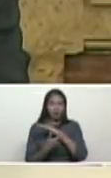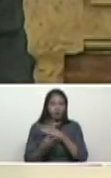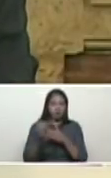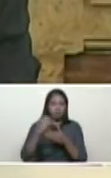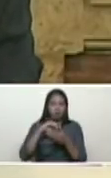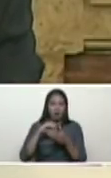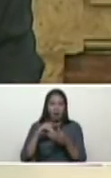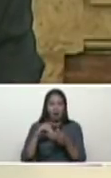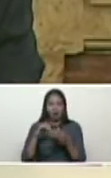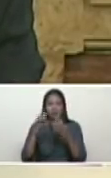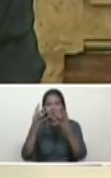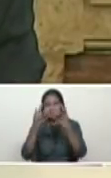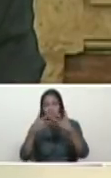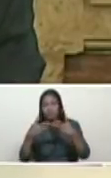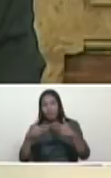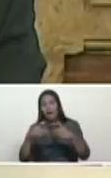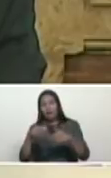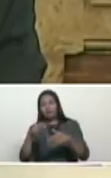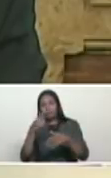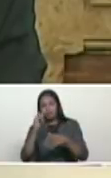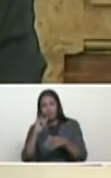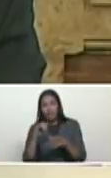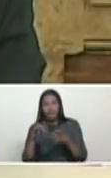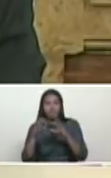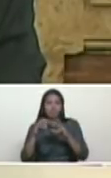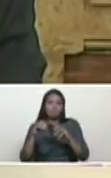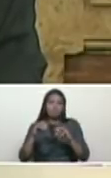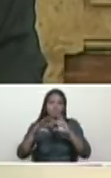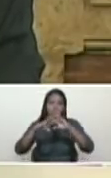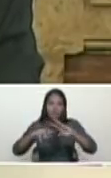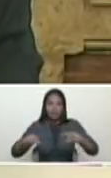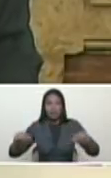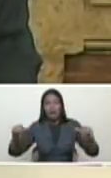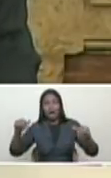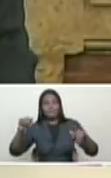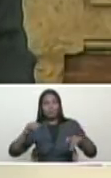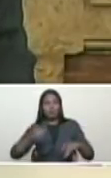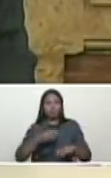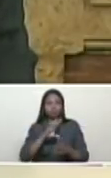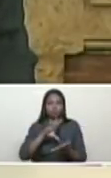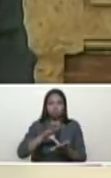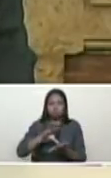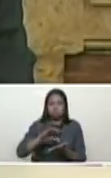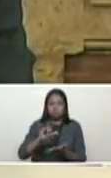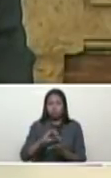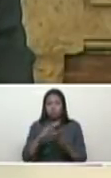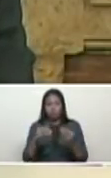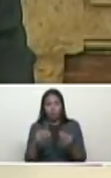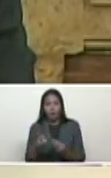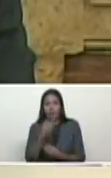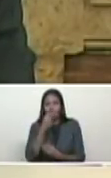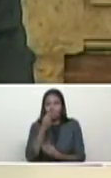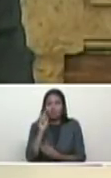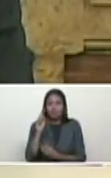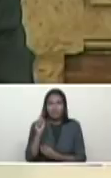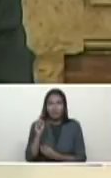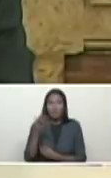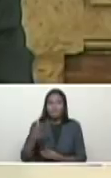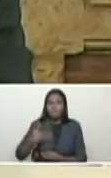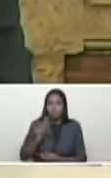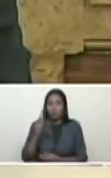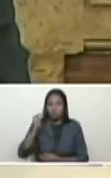industriales del campo de la ciudad producir todas las medicinas en venezuela podemos